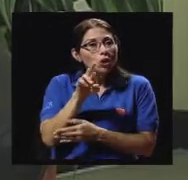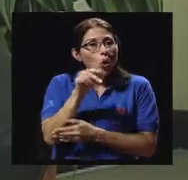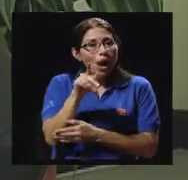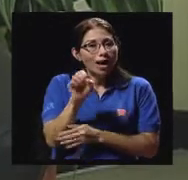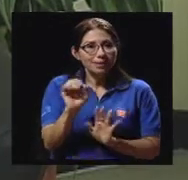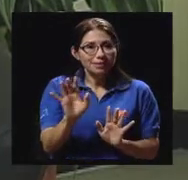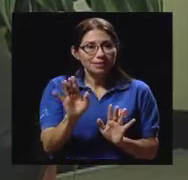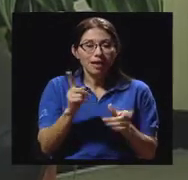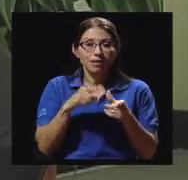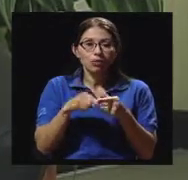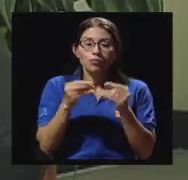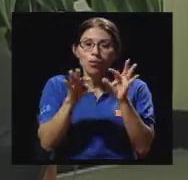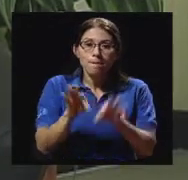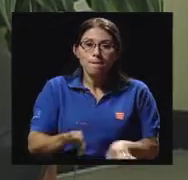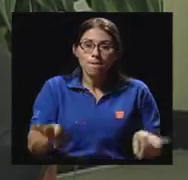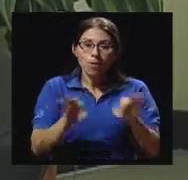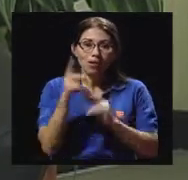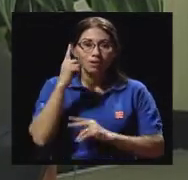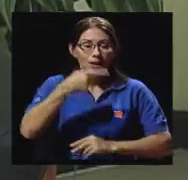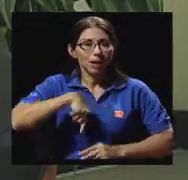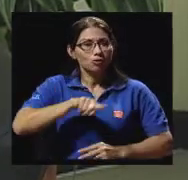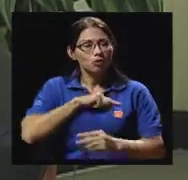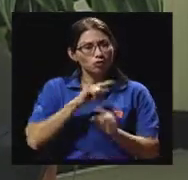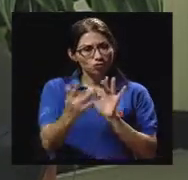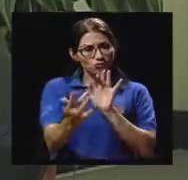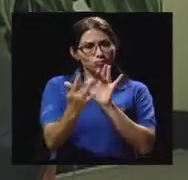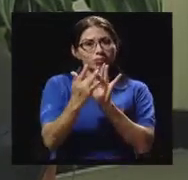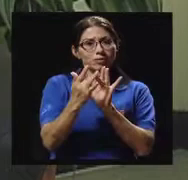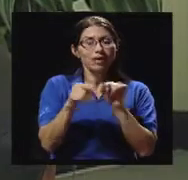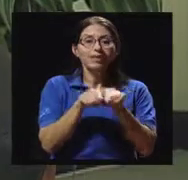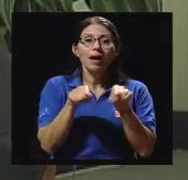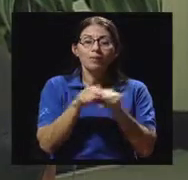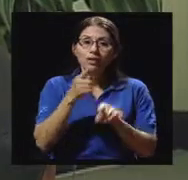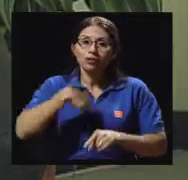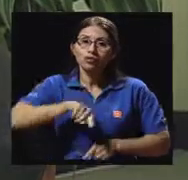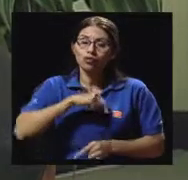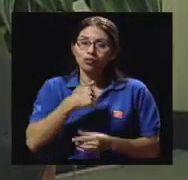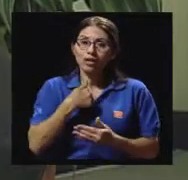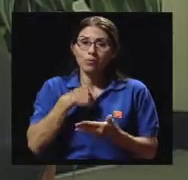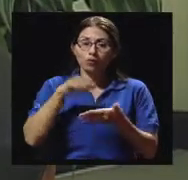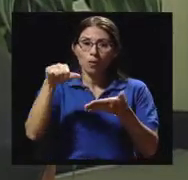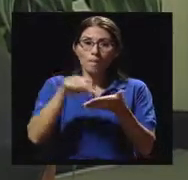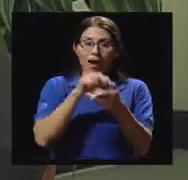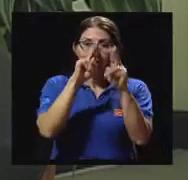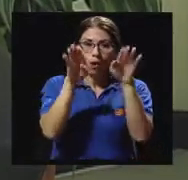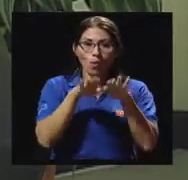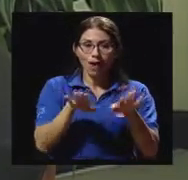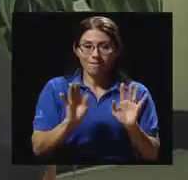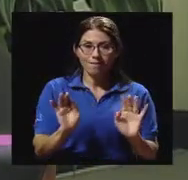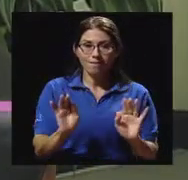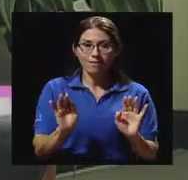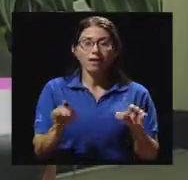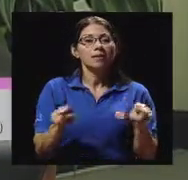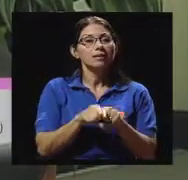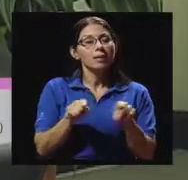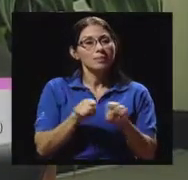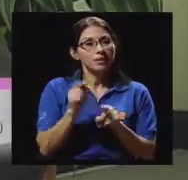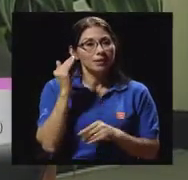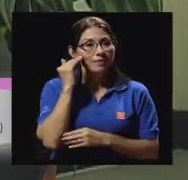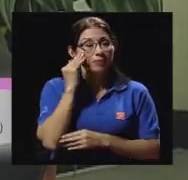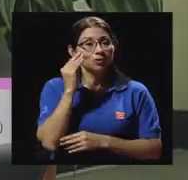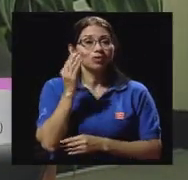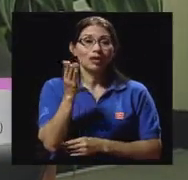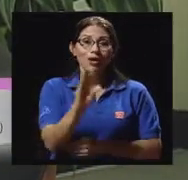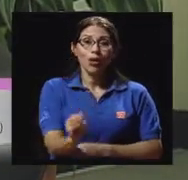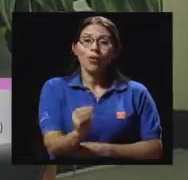muy importante para nosotros que nos contacten. Tenemos una página también en la web. Sabemos